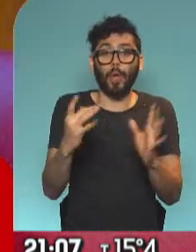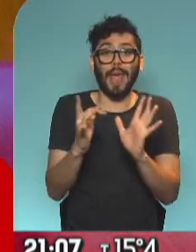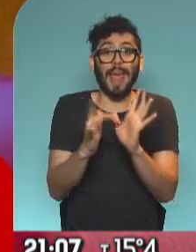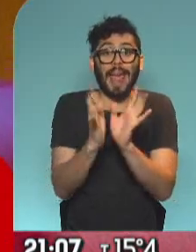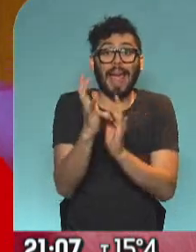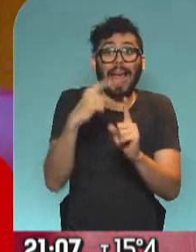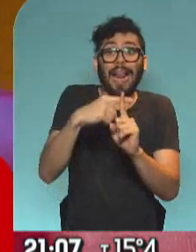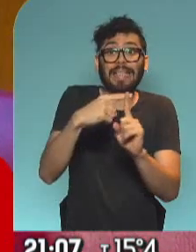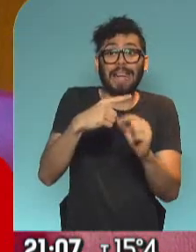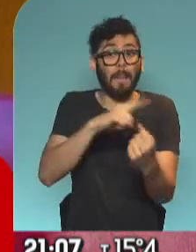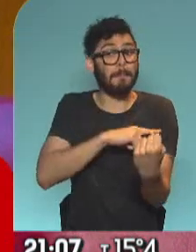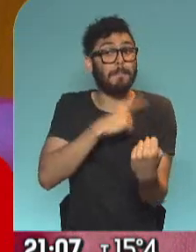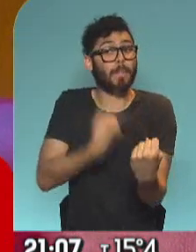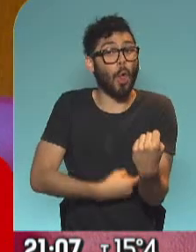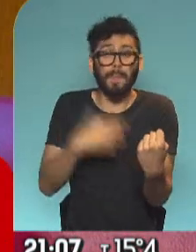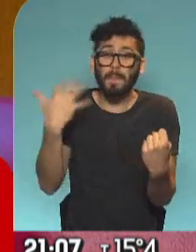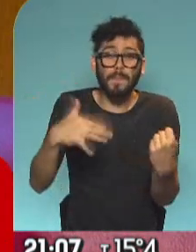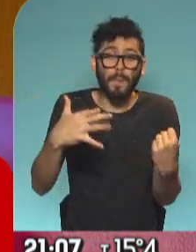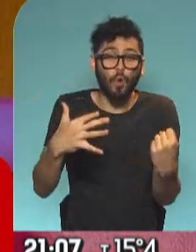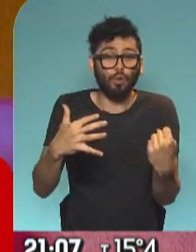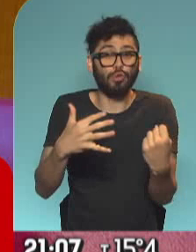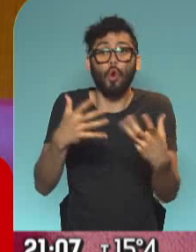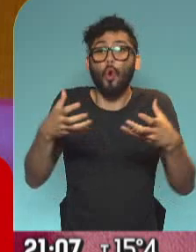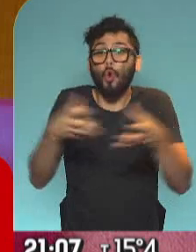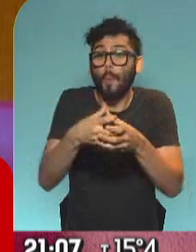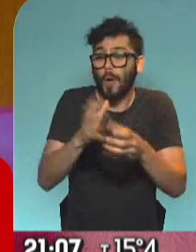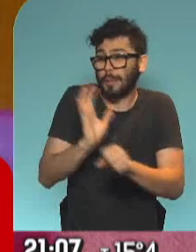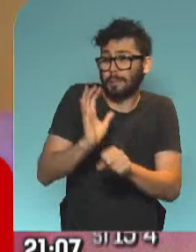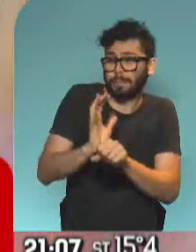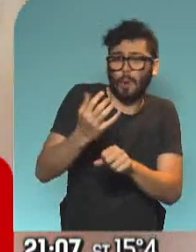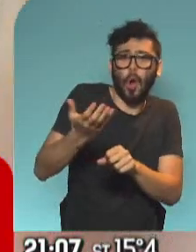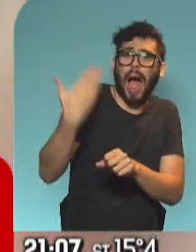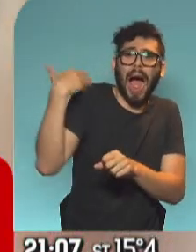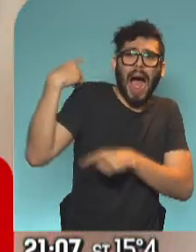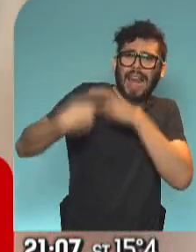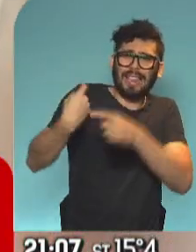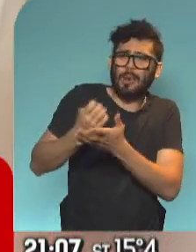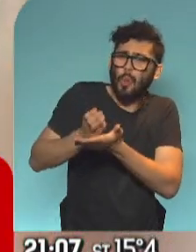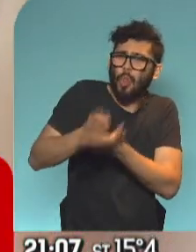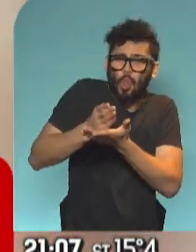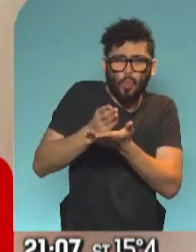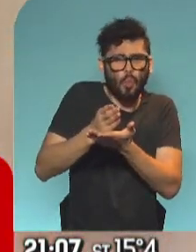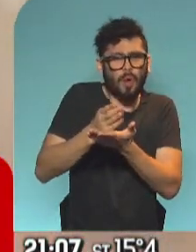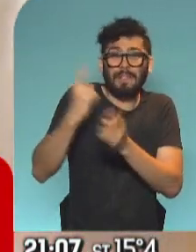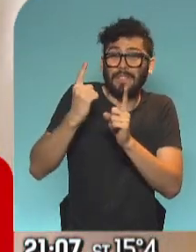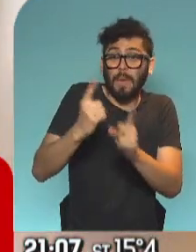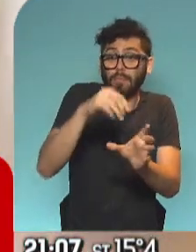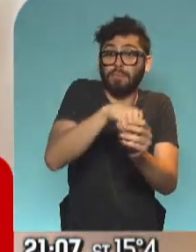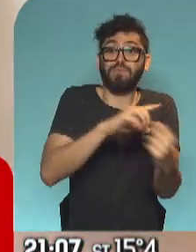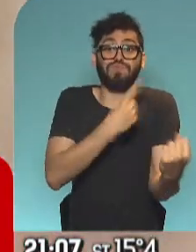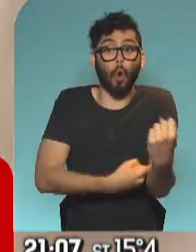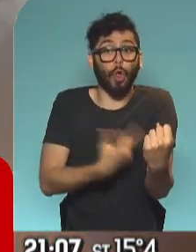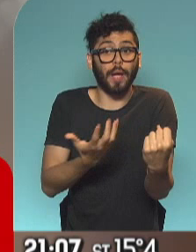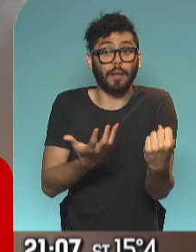Iglesia, claro, de sectores ultraconservadores, ultramontanos, que no quisieran que esto se dé, que